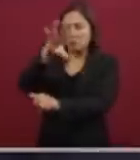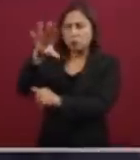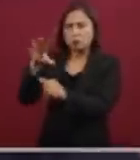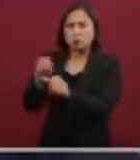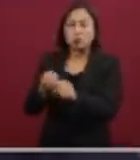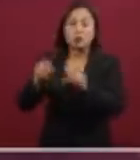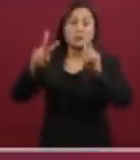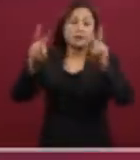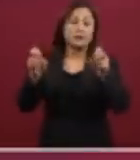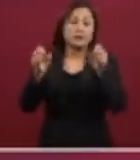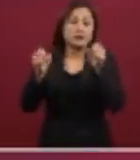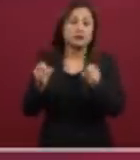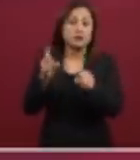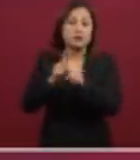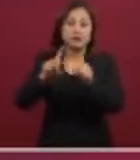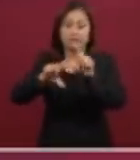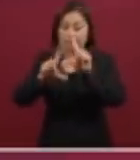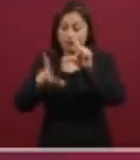del país.